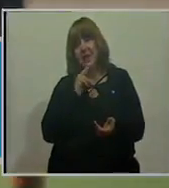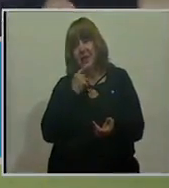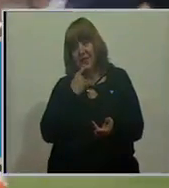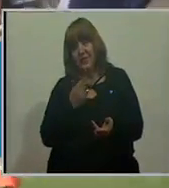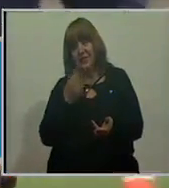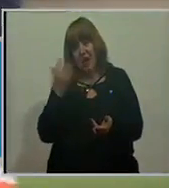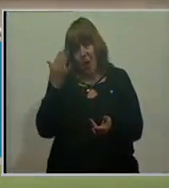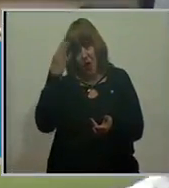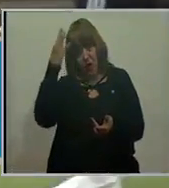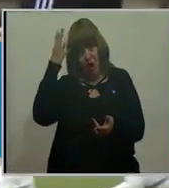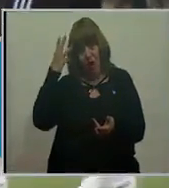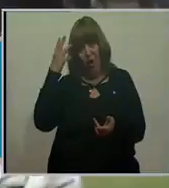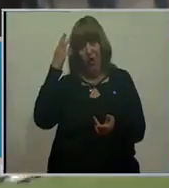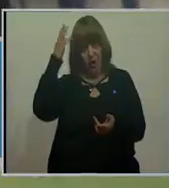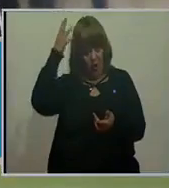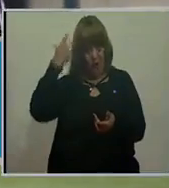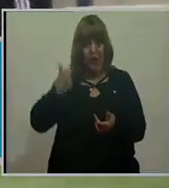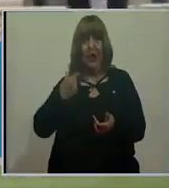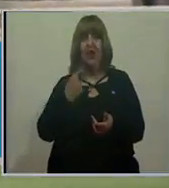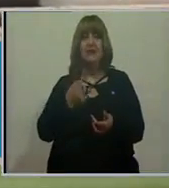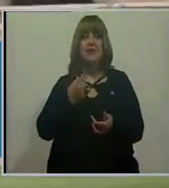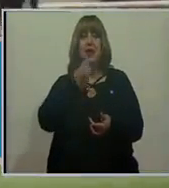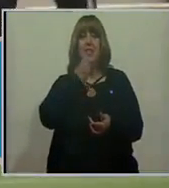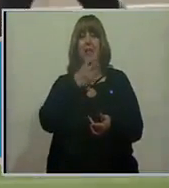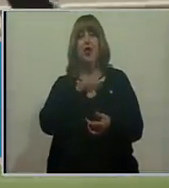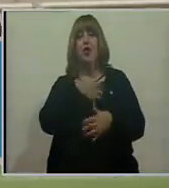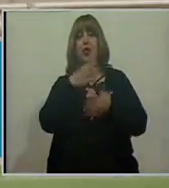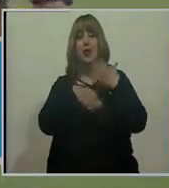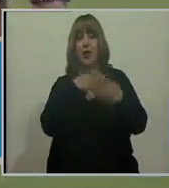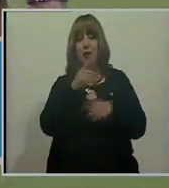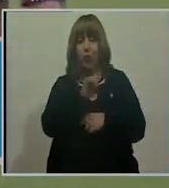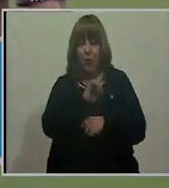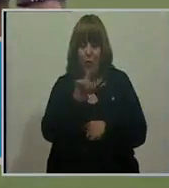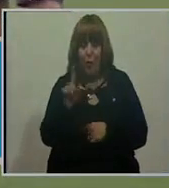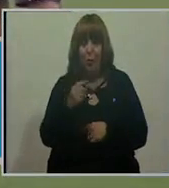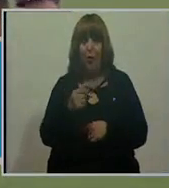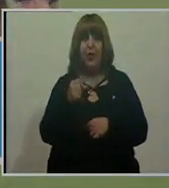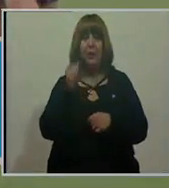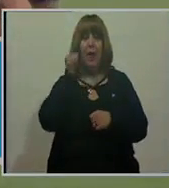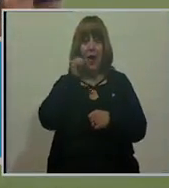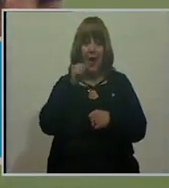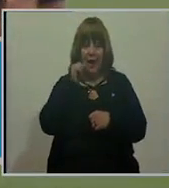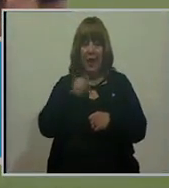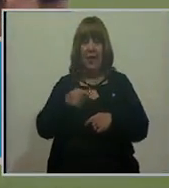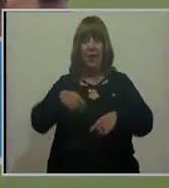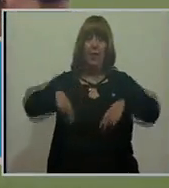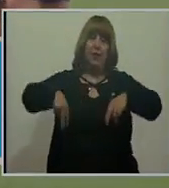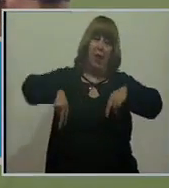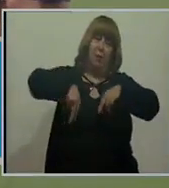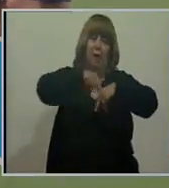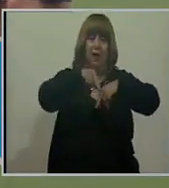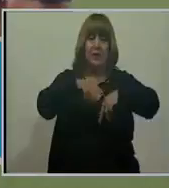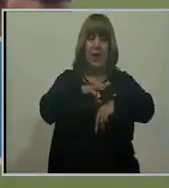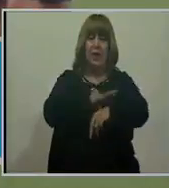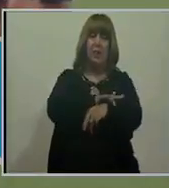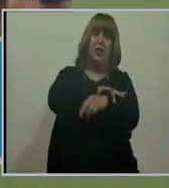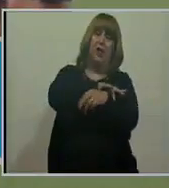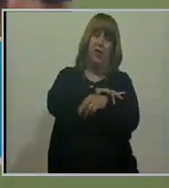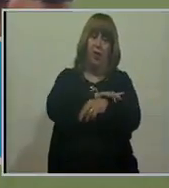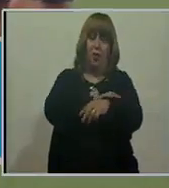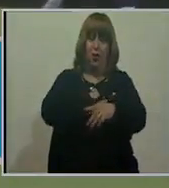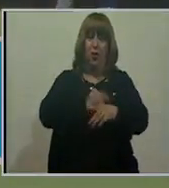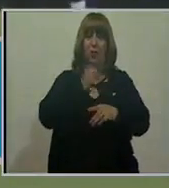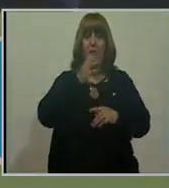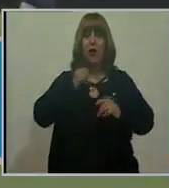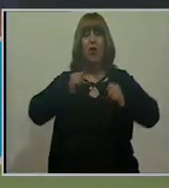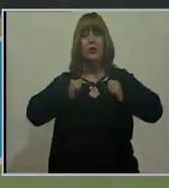he conversado muchas veces. Por las patadas, por los, ¿no? A ver, ¿por qué no jugamos? Bueno, sí, jugamos con España y nos goleamos. Perdimos, 6-1.